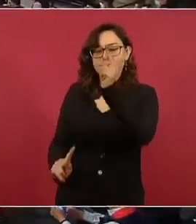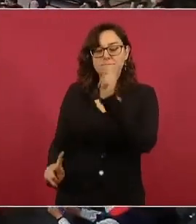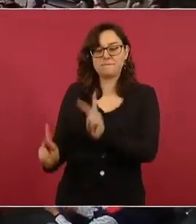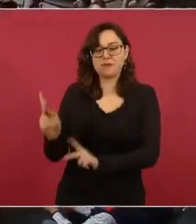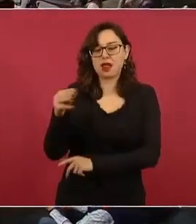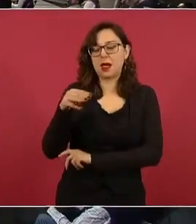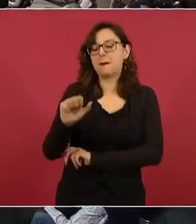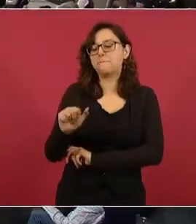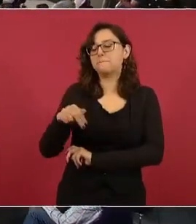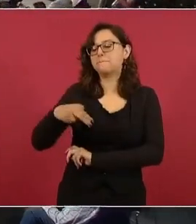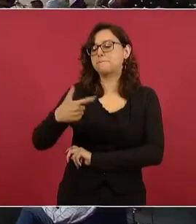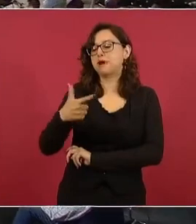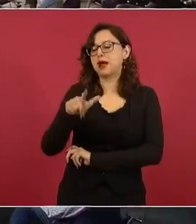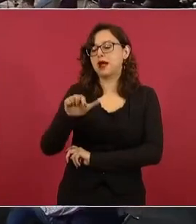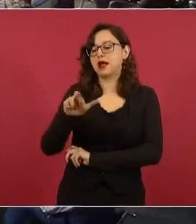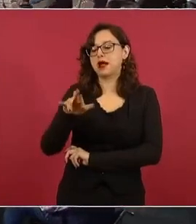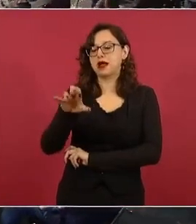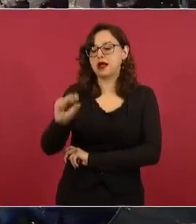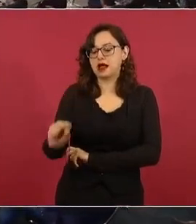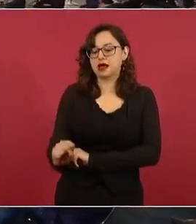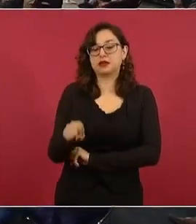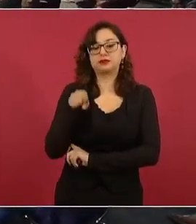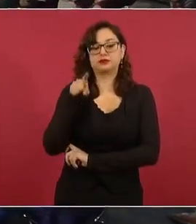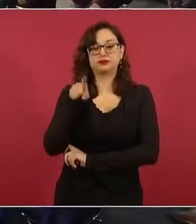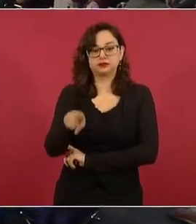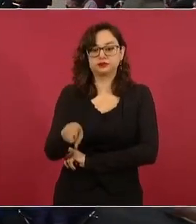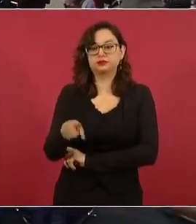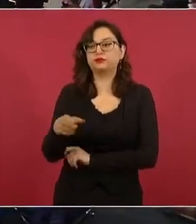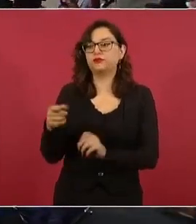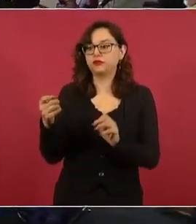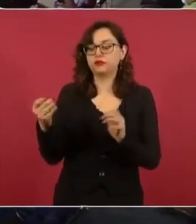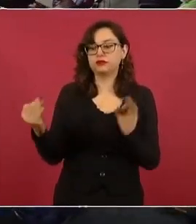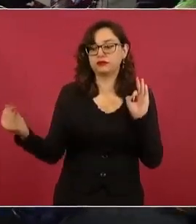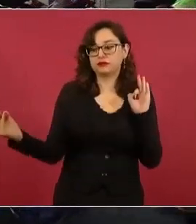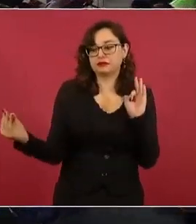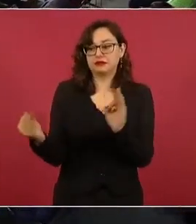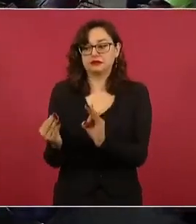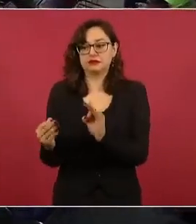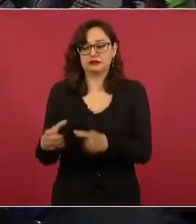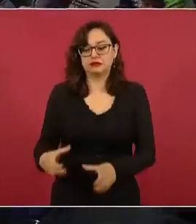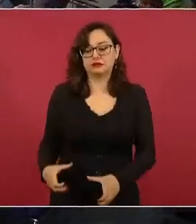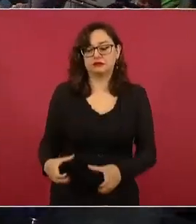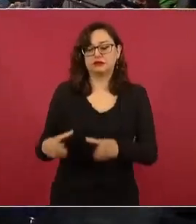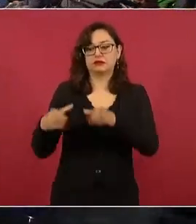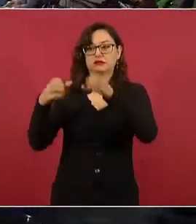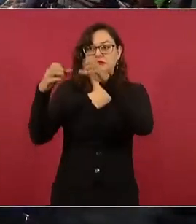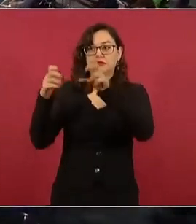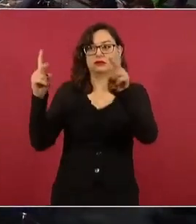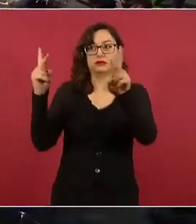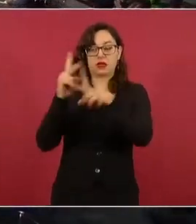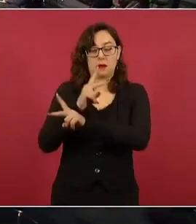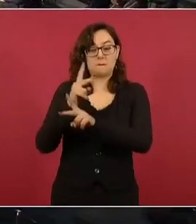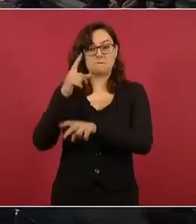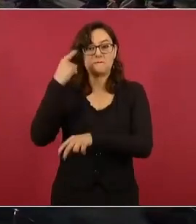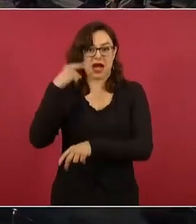del mar para aprovechar el viento, pero estas son muy